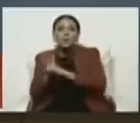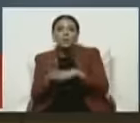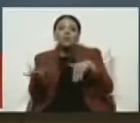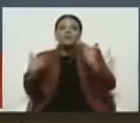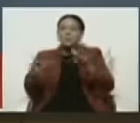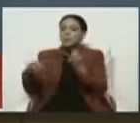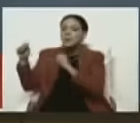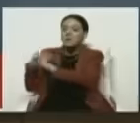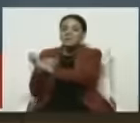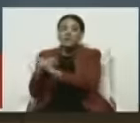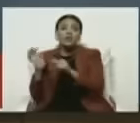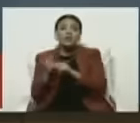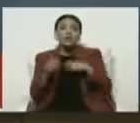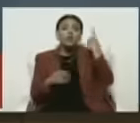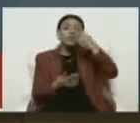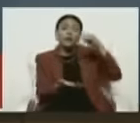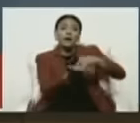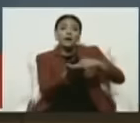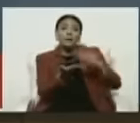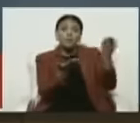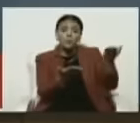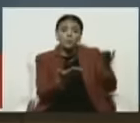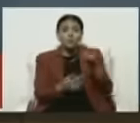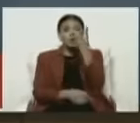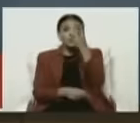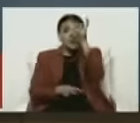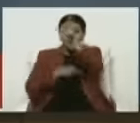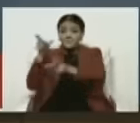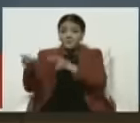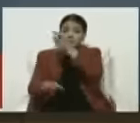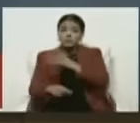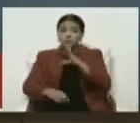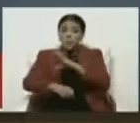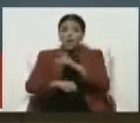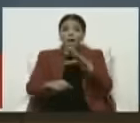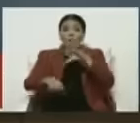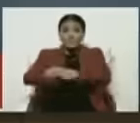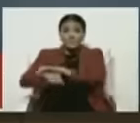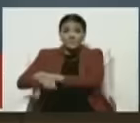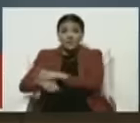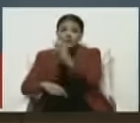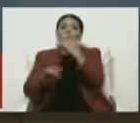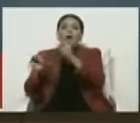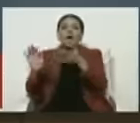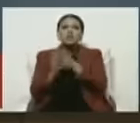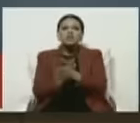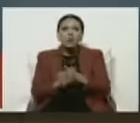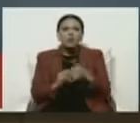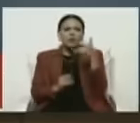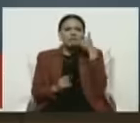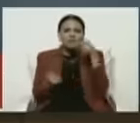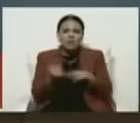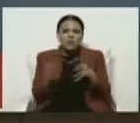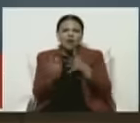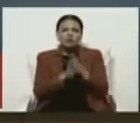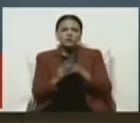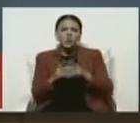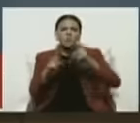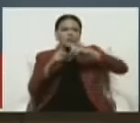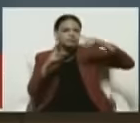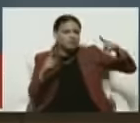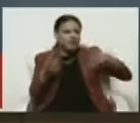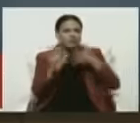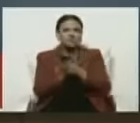ubicada en el estado Carabobo. 3 de los detenidos portaban radios portátiles, equipos móviles y un detector de voltaje.